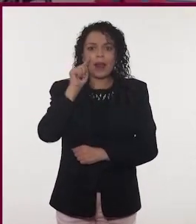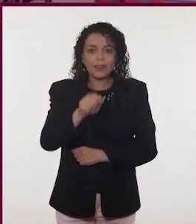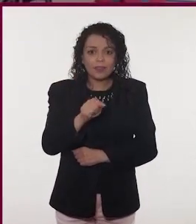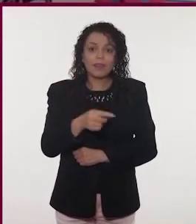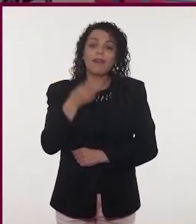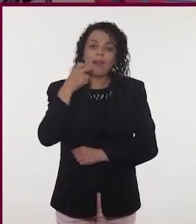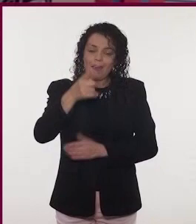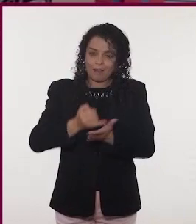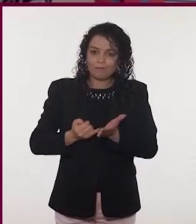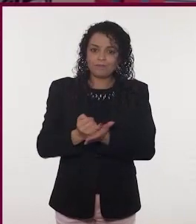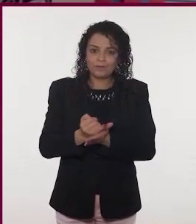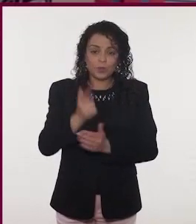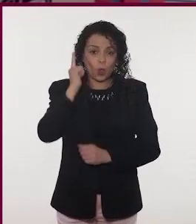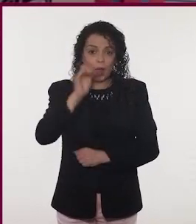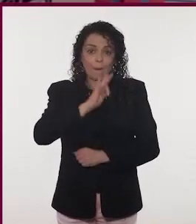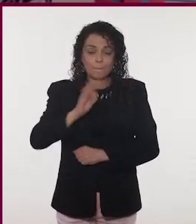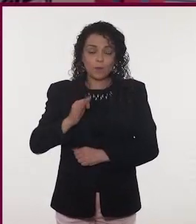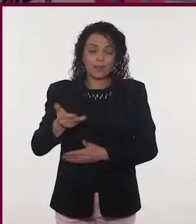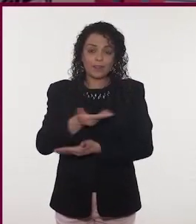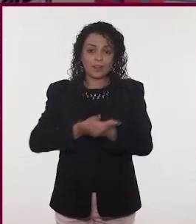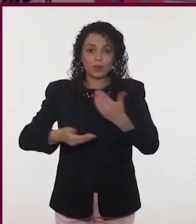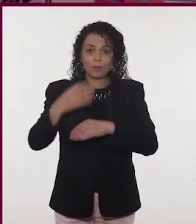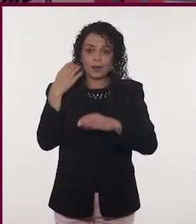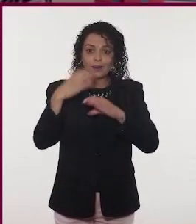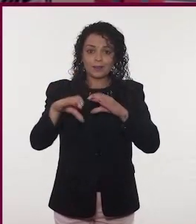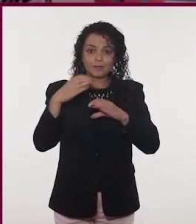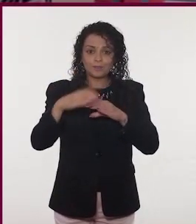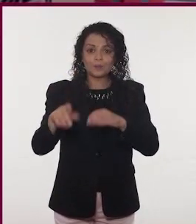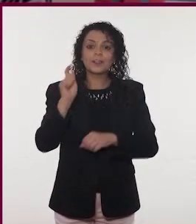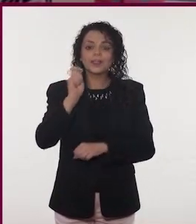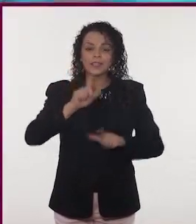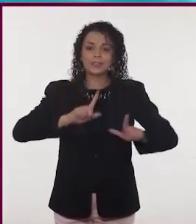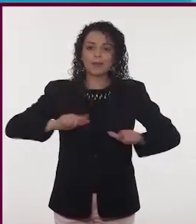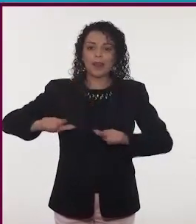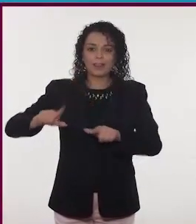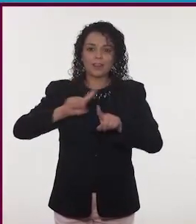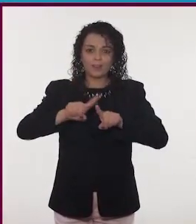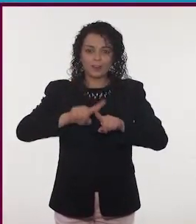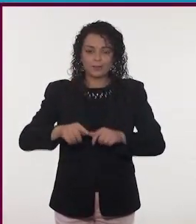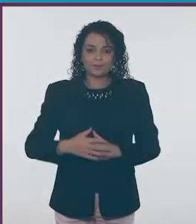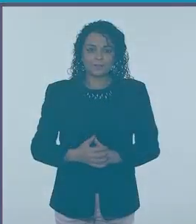me encantaría que nos compartieras tu sentir en alguna de nuestras plataformas.